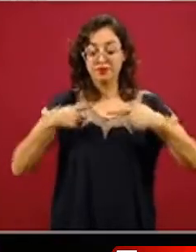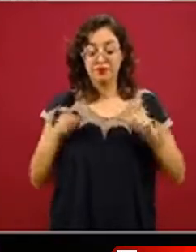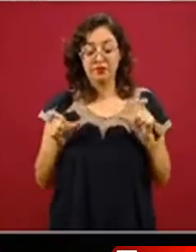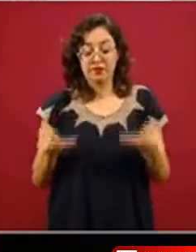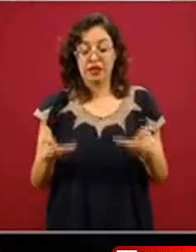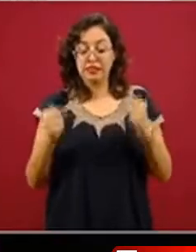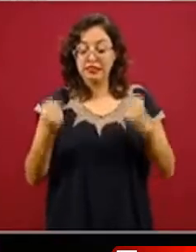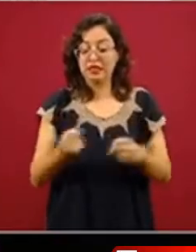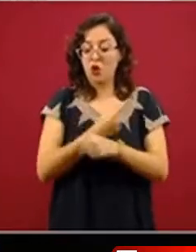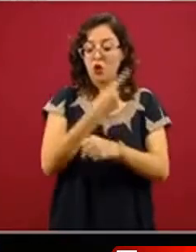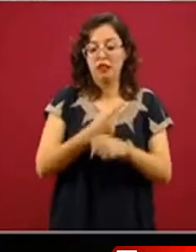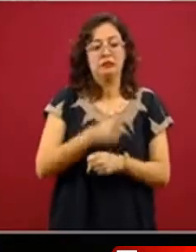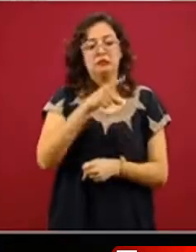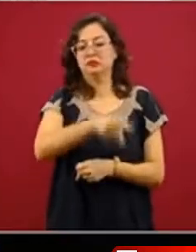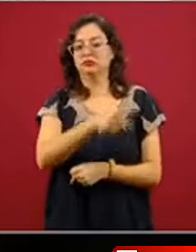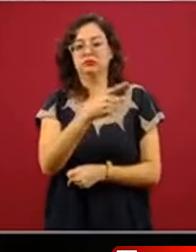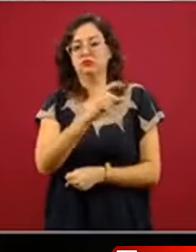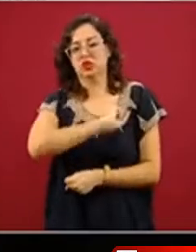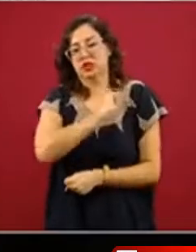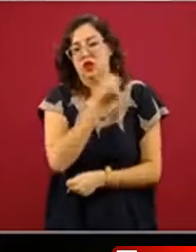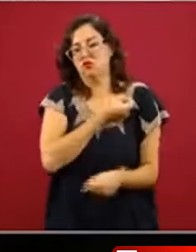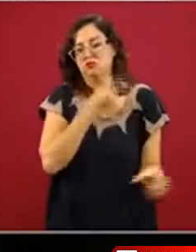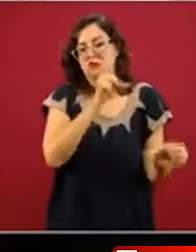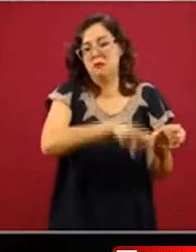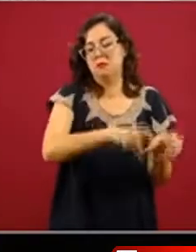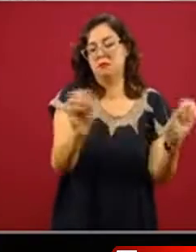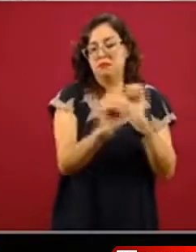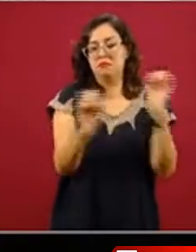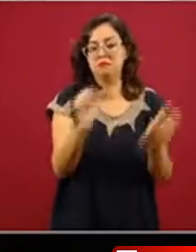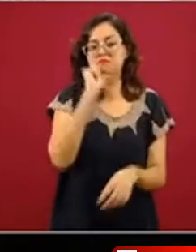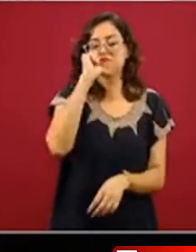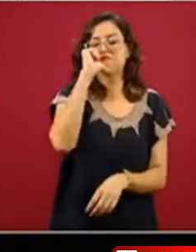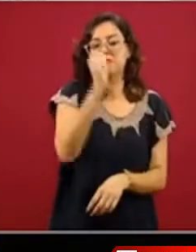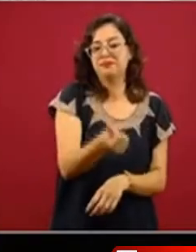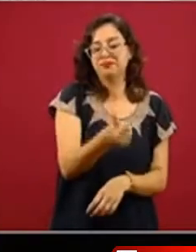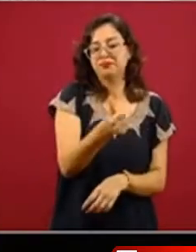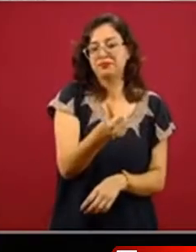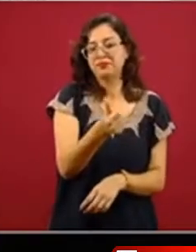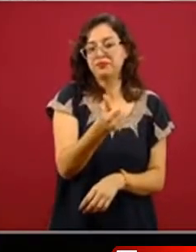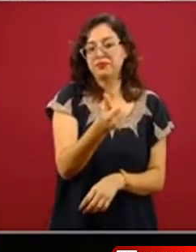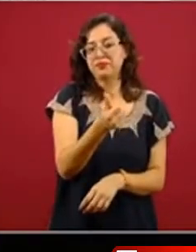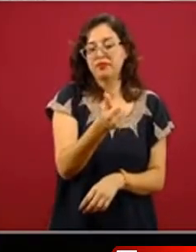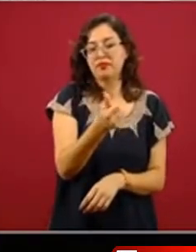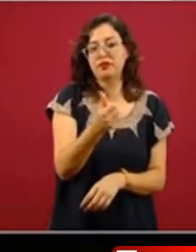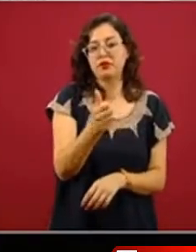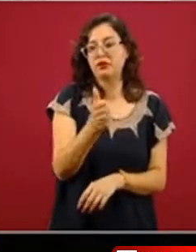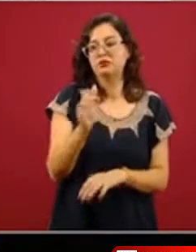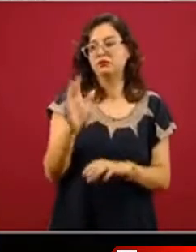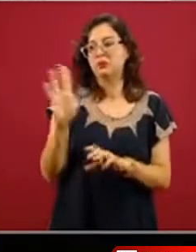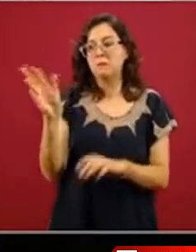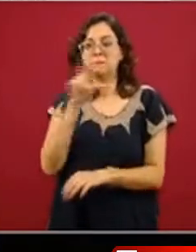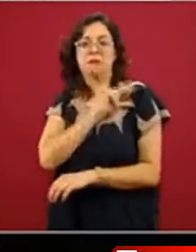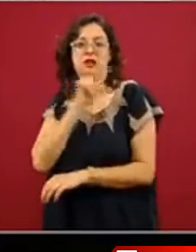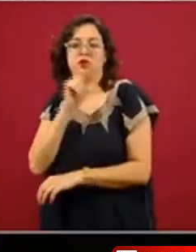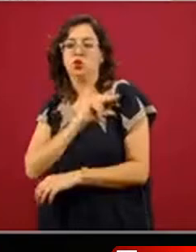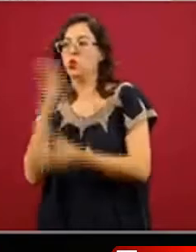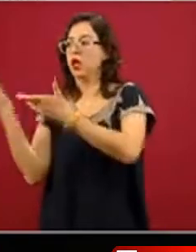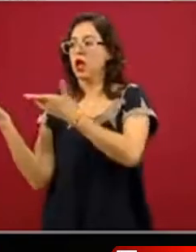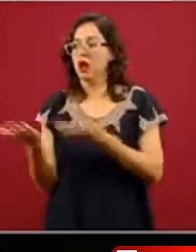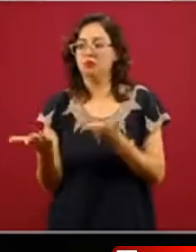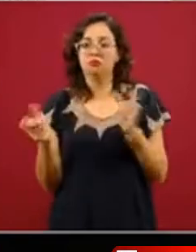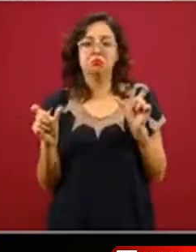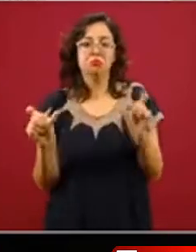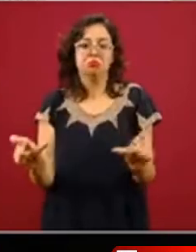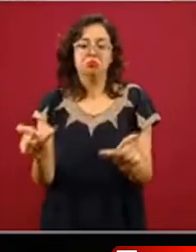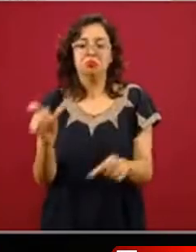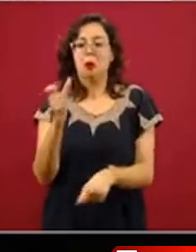es ajeno a una institución de salud, que son contratados externos, y